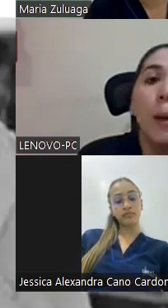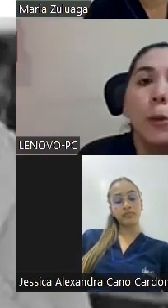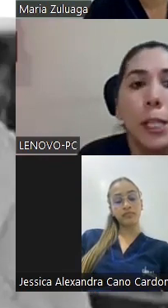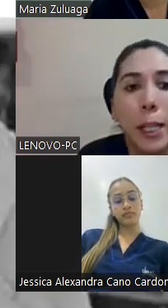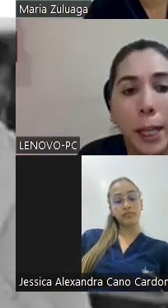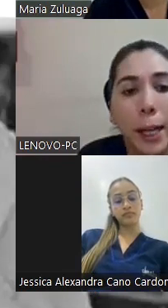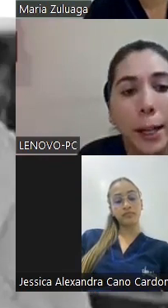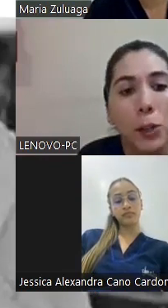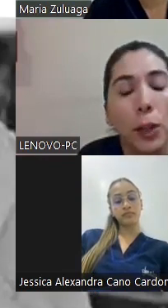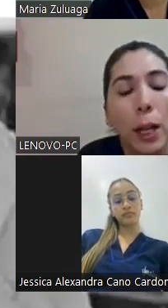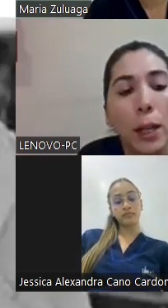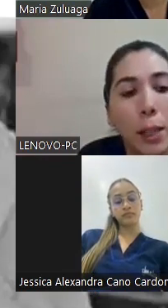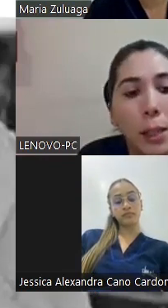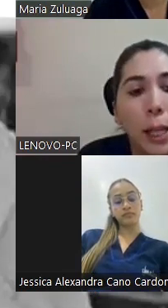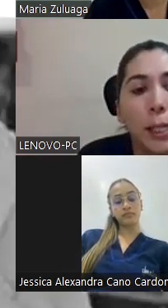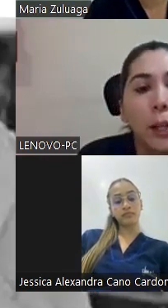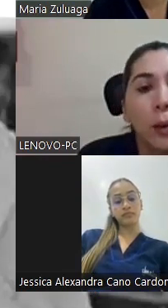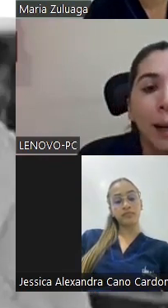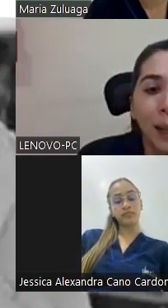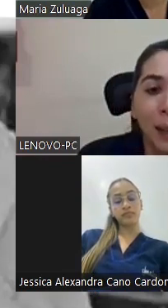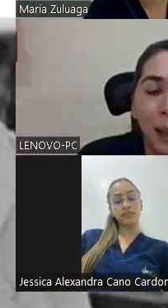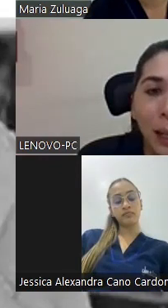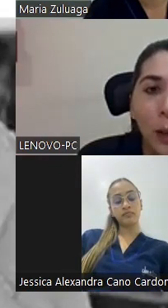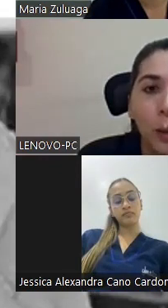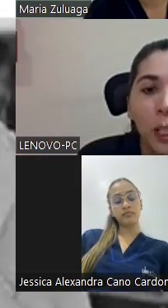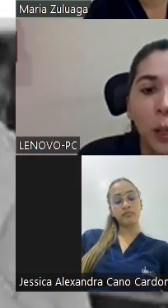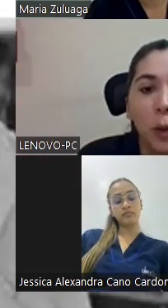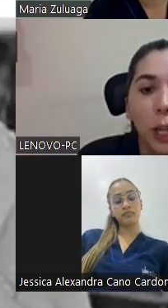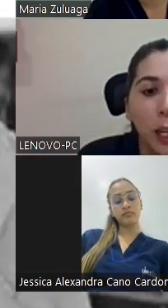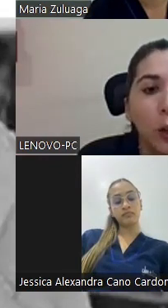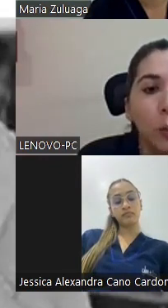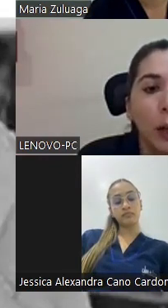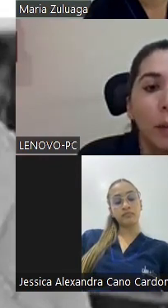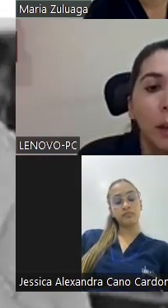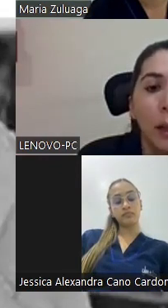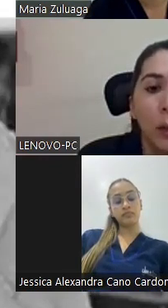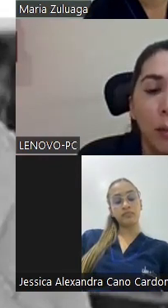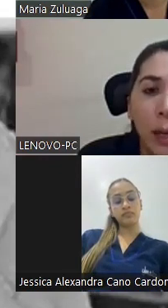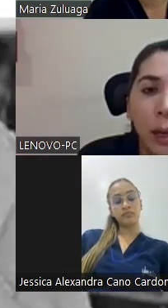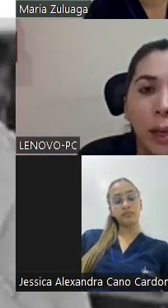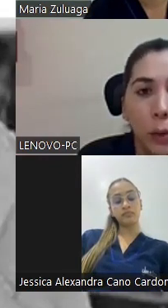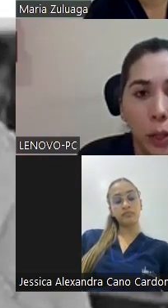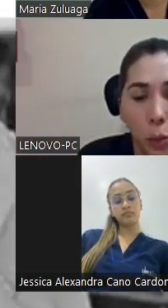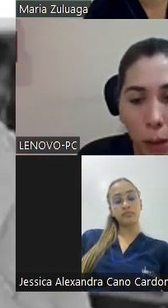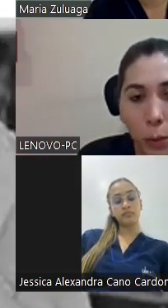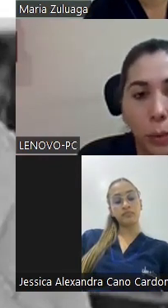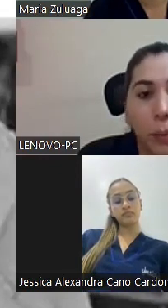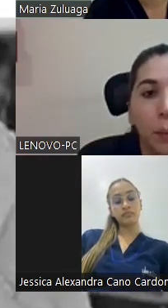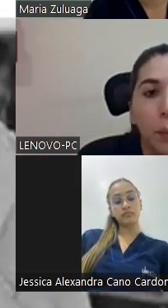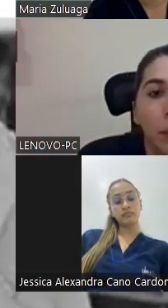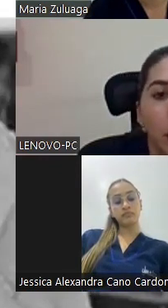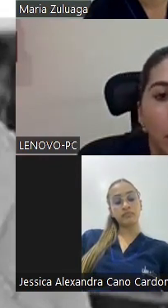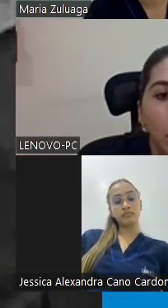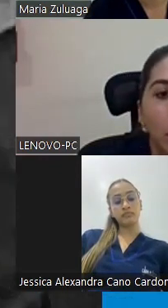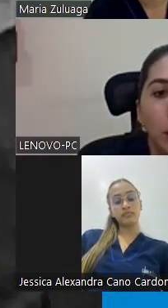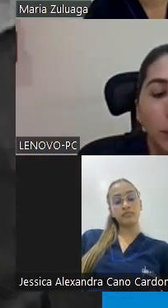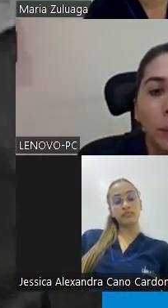Entonces podemos decir que la Declaración de Helsinki es la norma que rige los principios éticos para la investigación médica en los seres humanos.